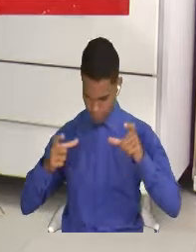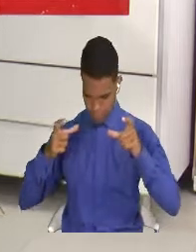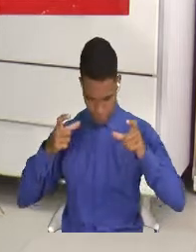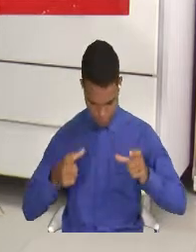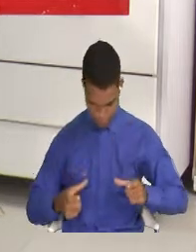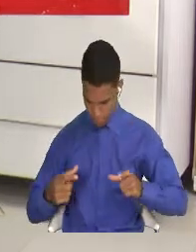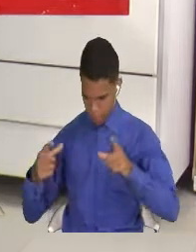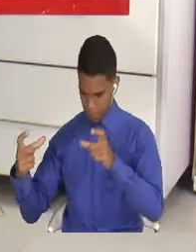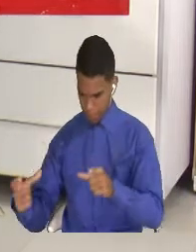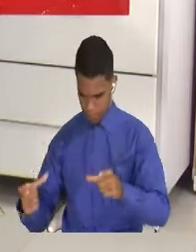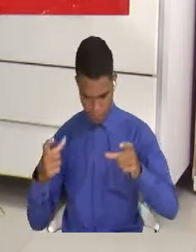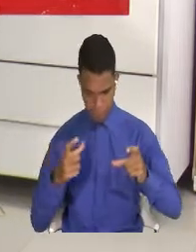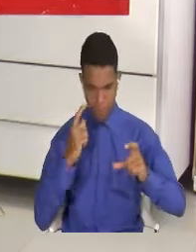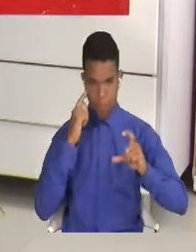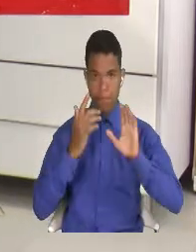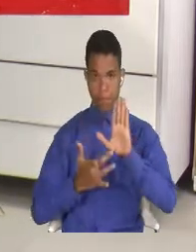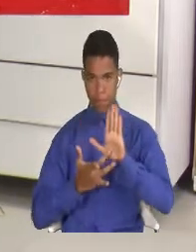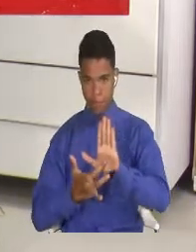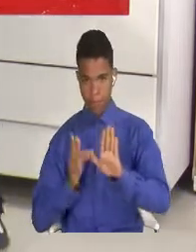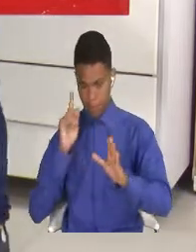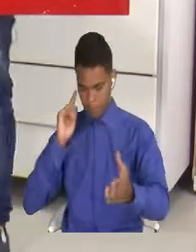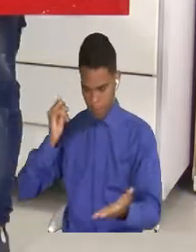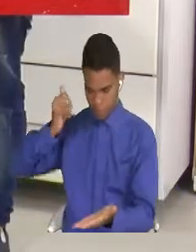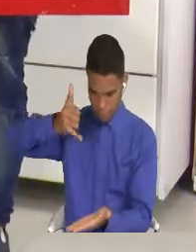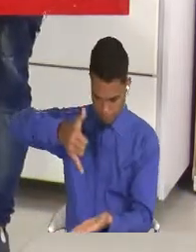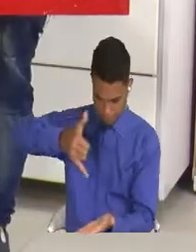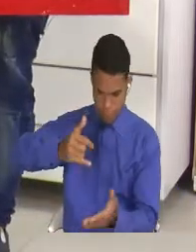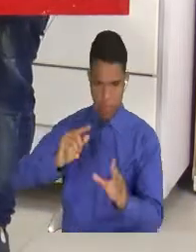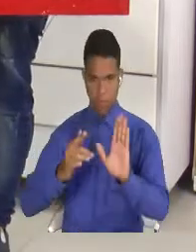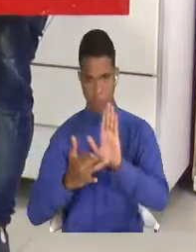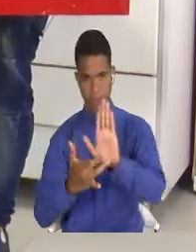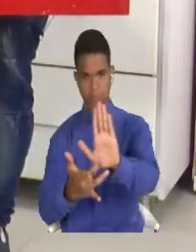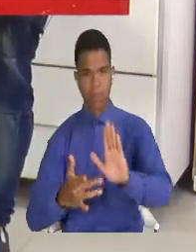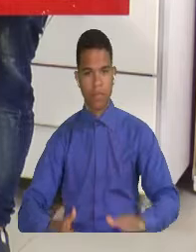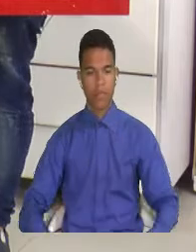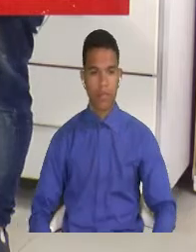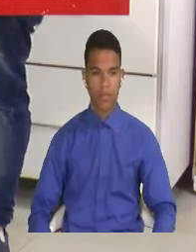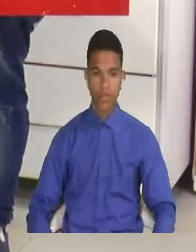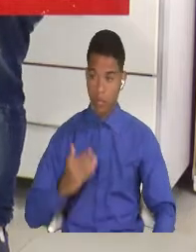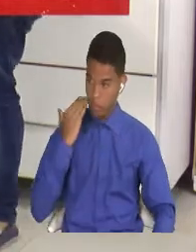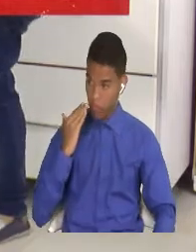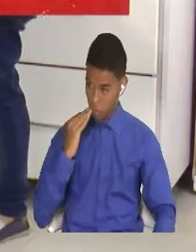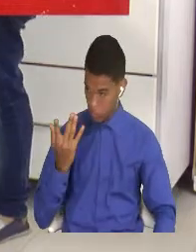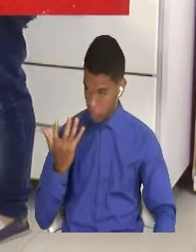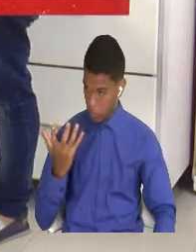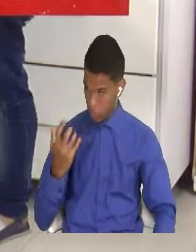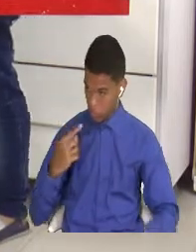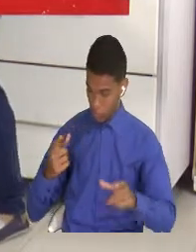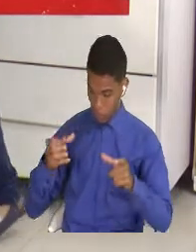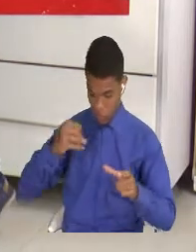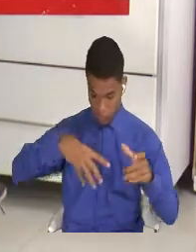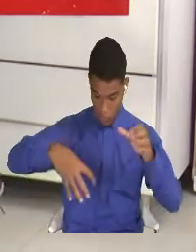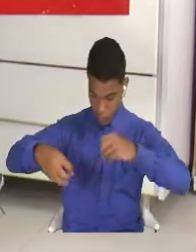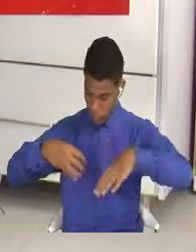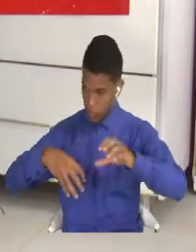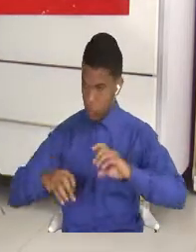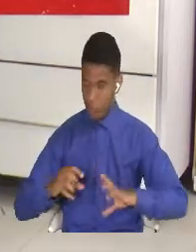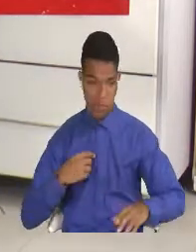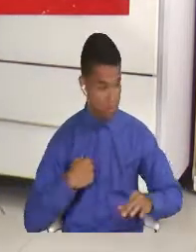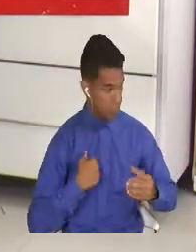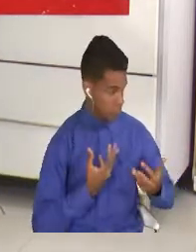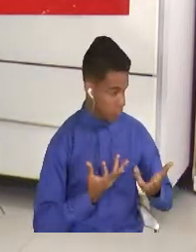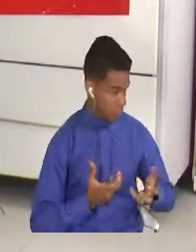a los televidentes cómo queda el emplatado del día de hoy. ¿Vas a emplatar alguno? Tengo ganas. ¿Tiene ganas? Bueno, listo.